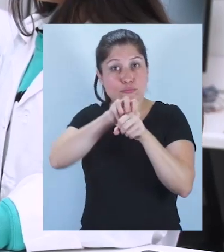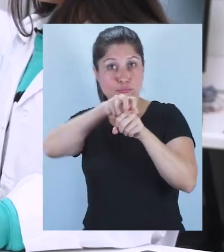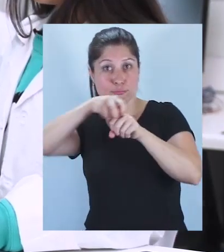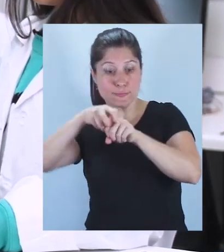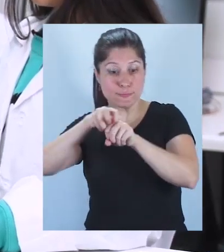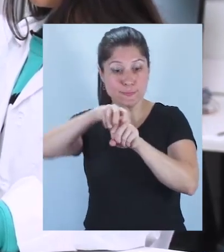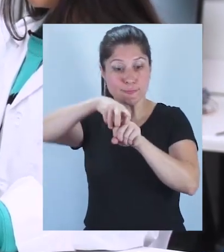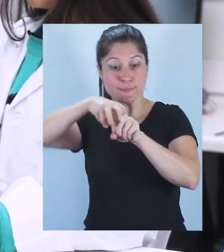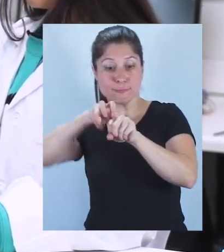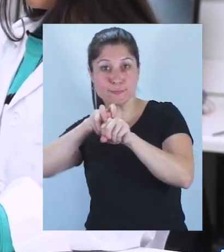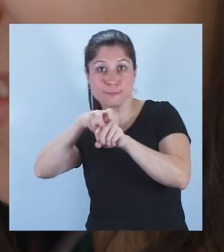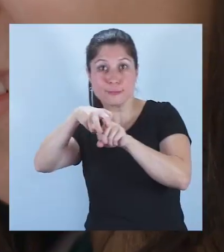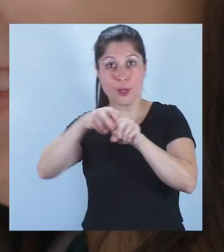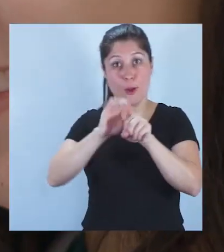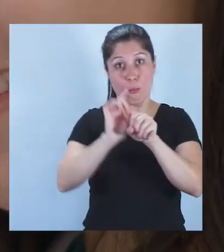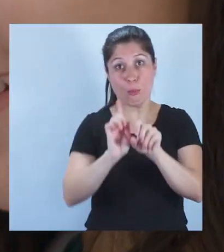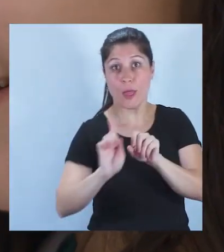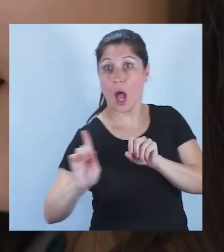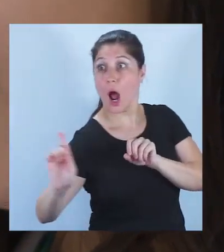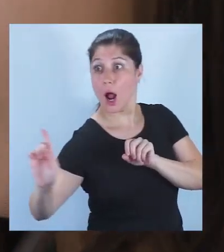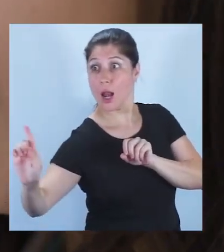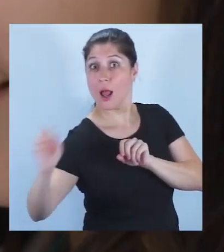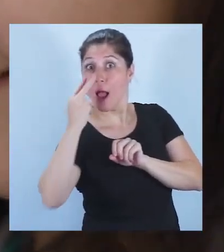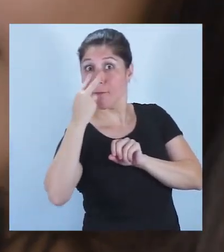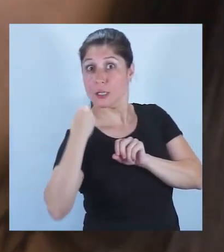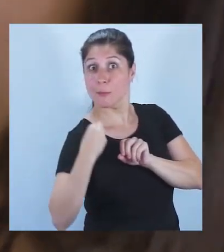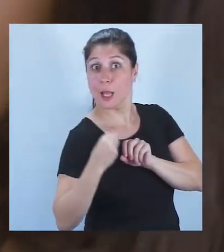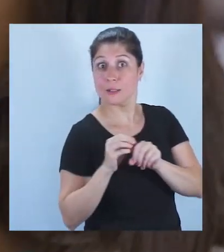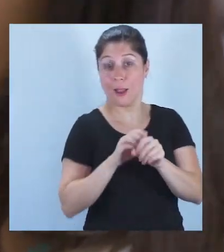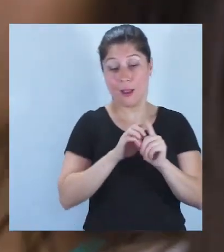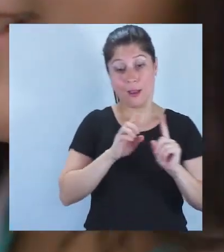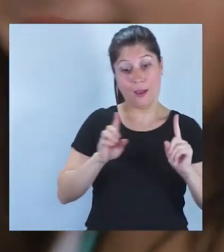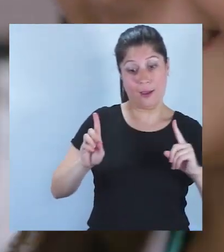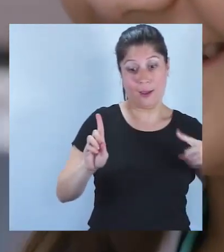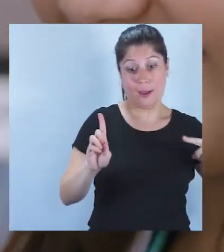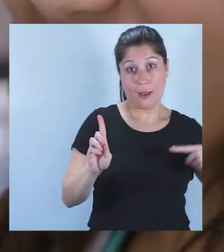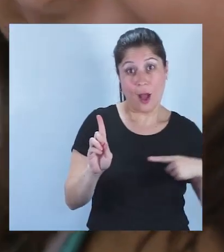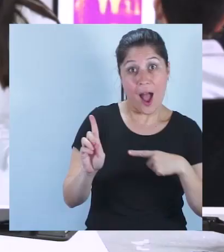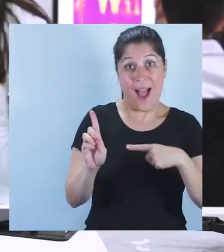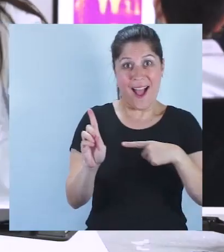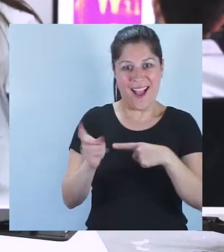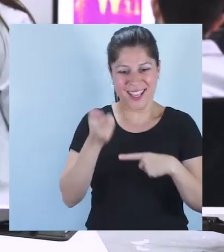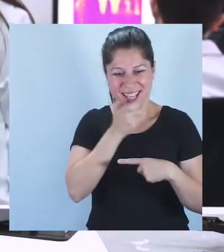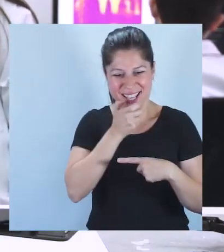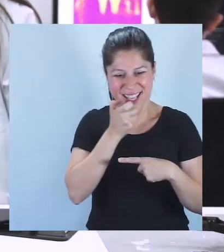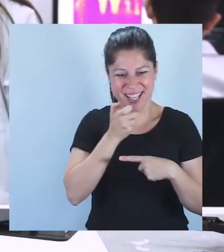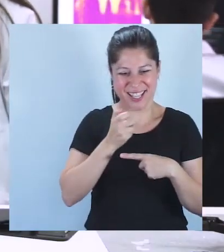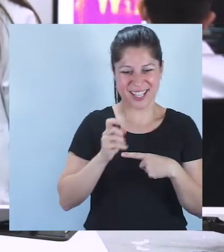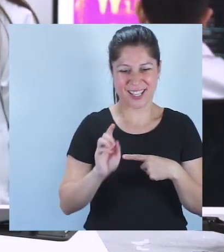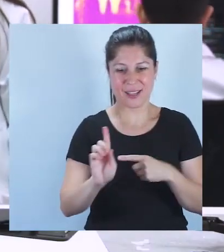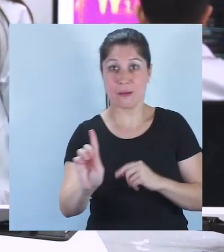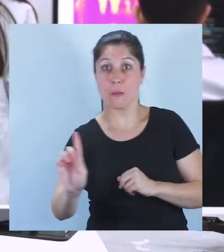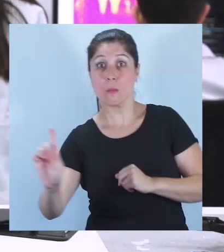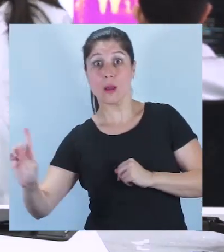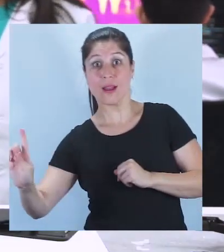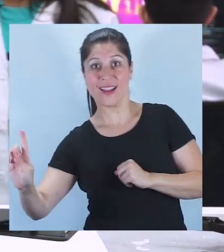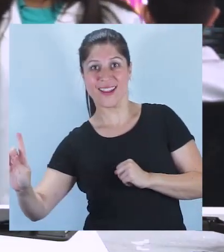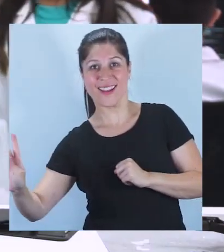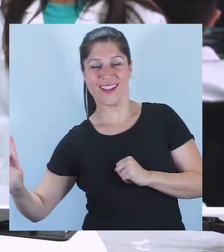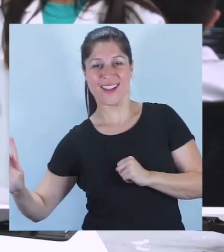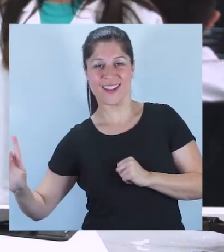bailando. Te puedes alejar a ver si te persigue. Muévete.